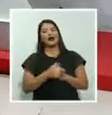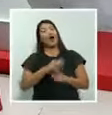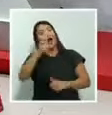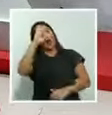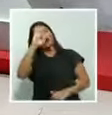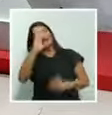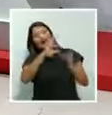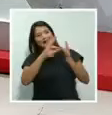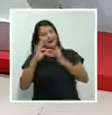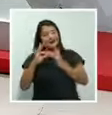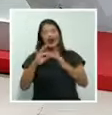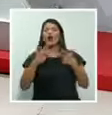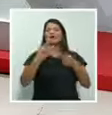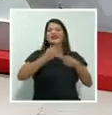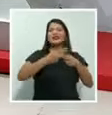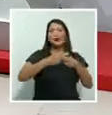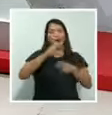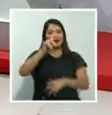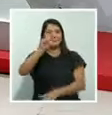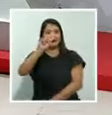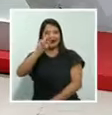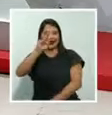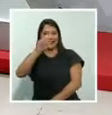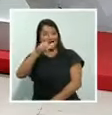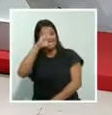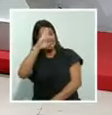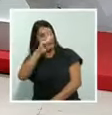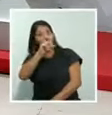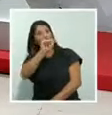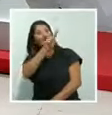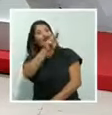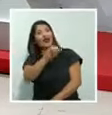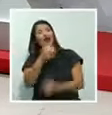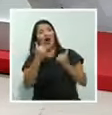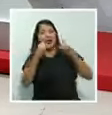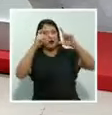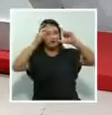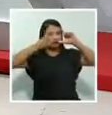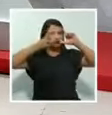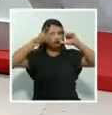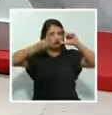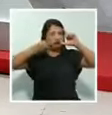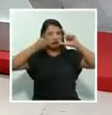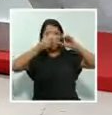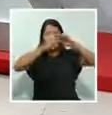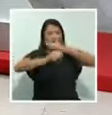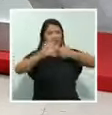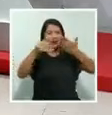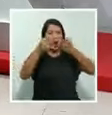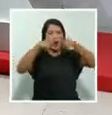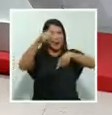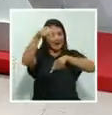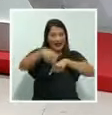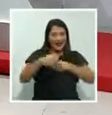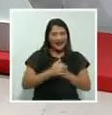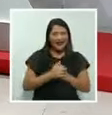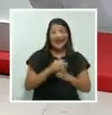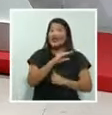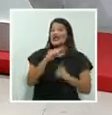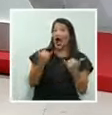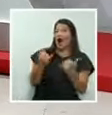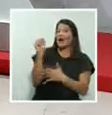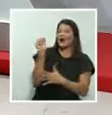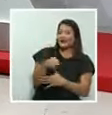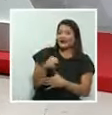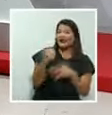saludo muy especial. ¿Cómo está el hijo? Daniel. Daniel, saludos, Dani. Ahí está grabando, está dejando en video todo lo que está pasando aquí. Y ahora sí.